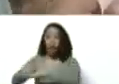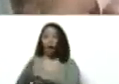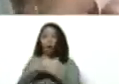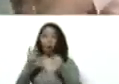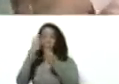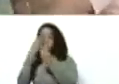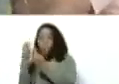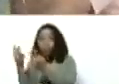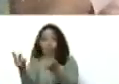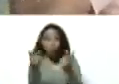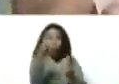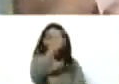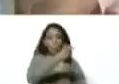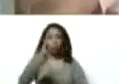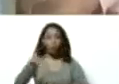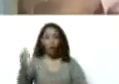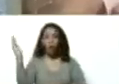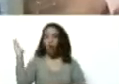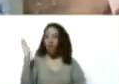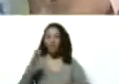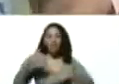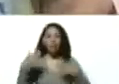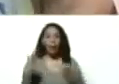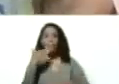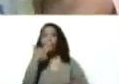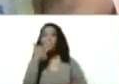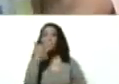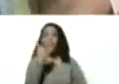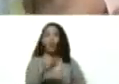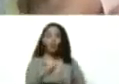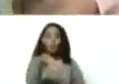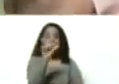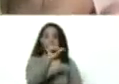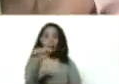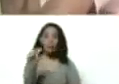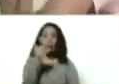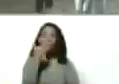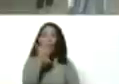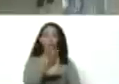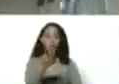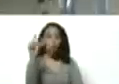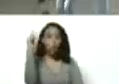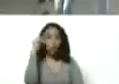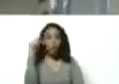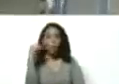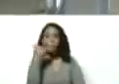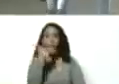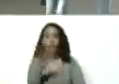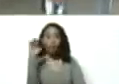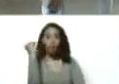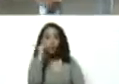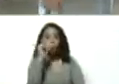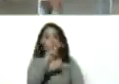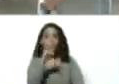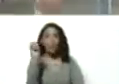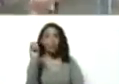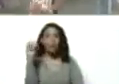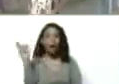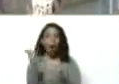nuestra militancia a lo que viene la próxima semana, los próximos días. El próximo sábado 20 de agosto